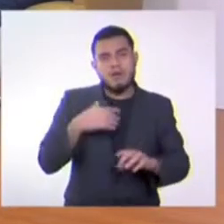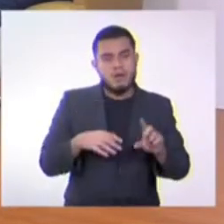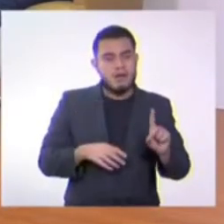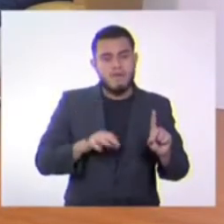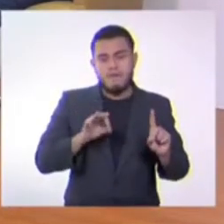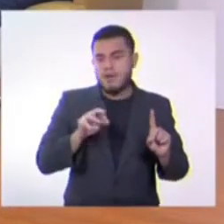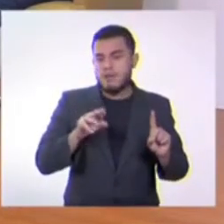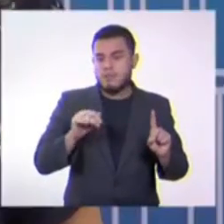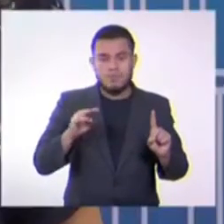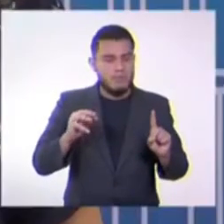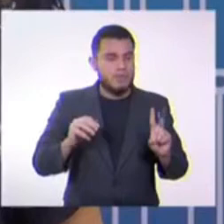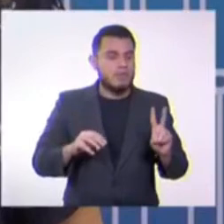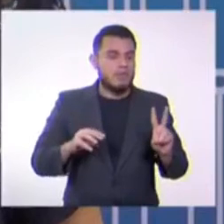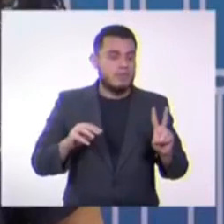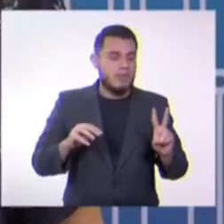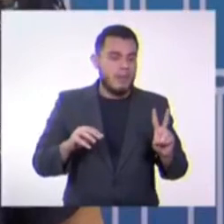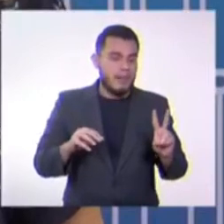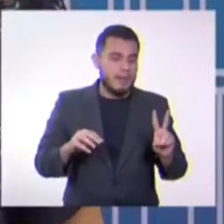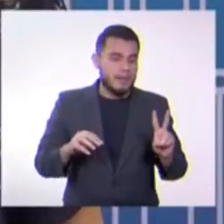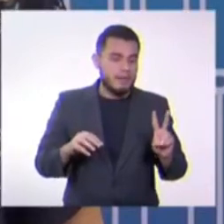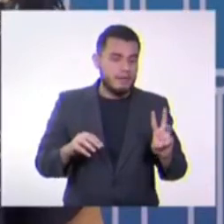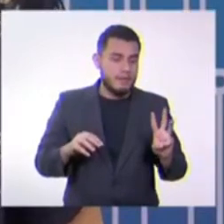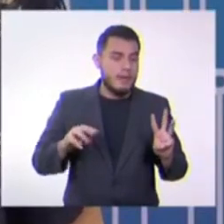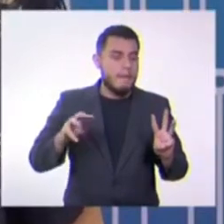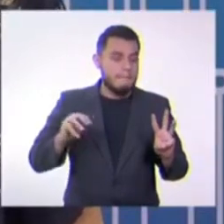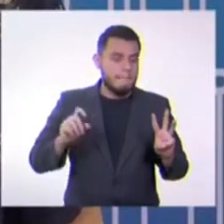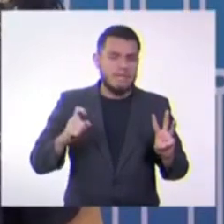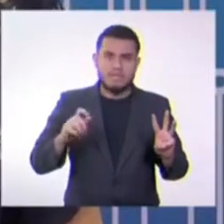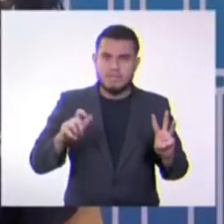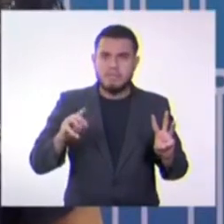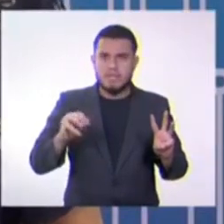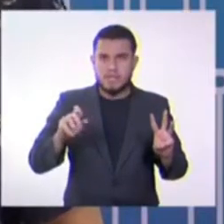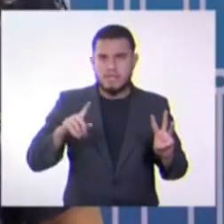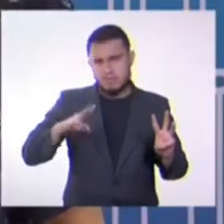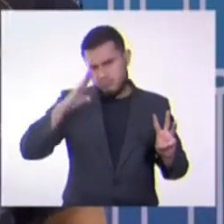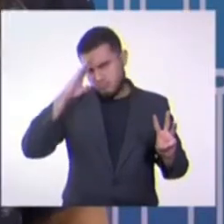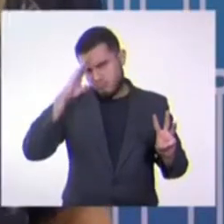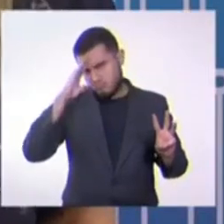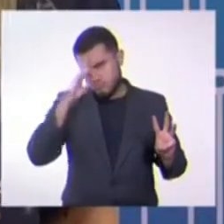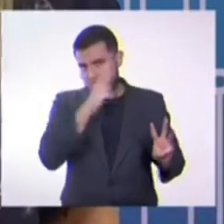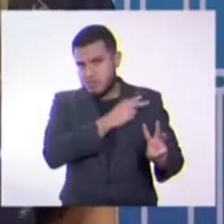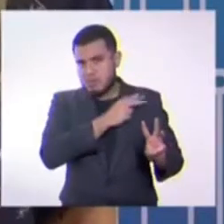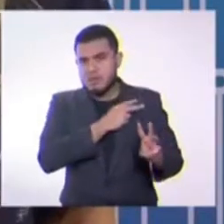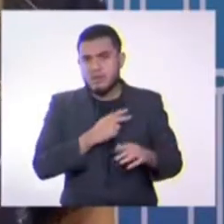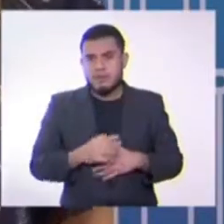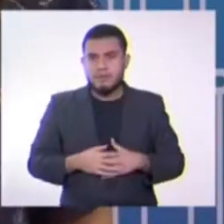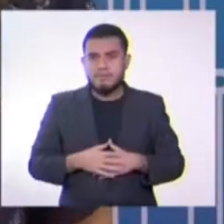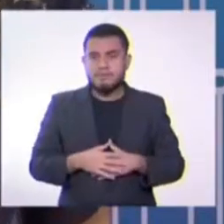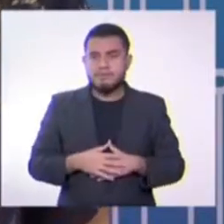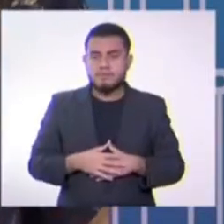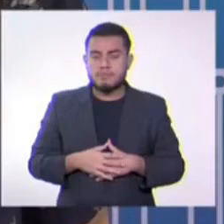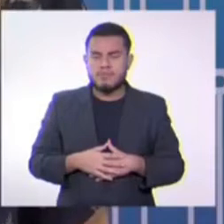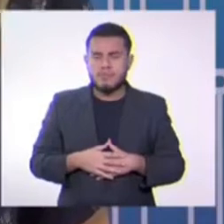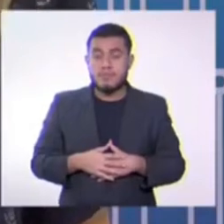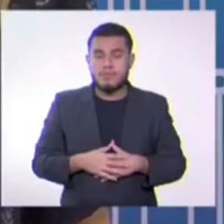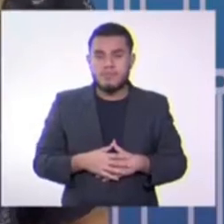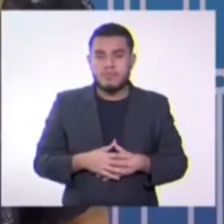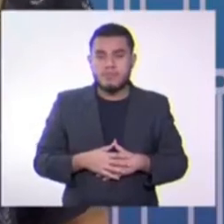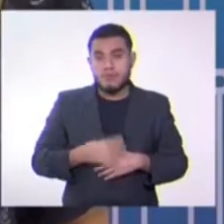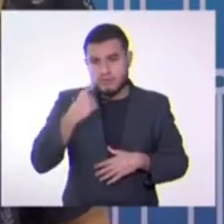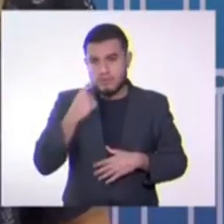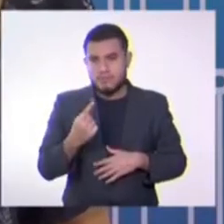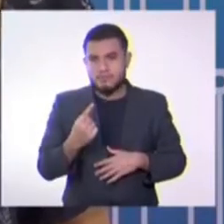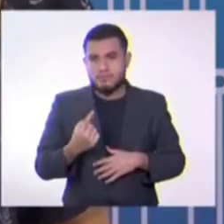Farabundo Martí, tenemos a el mismo Maximiliano Hernández Martínez. Pero ¿qué te parece también si vemos a ellos mismos, a